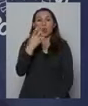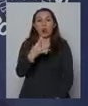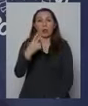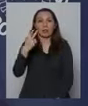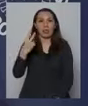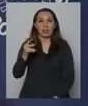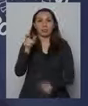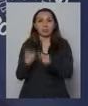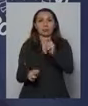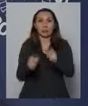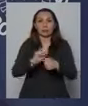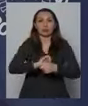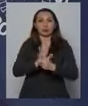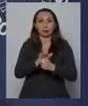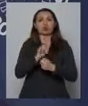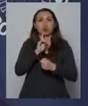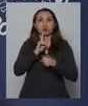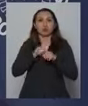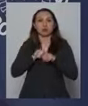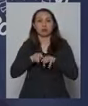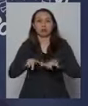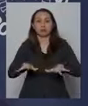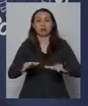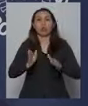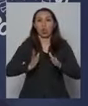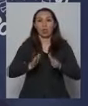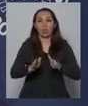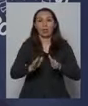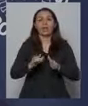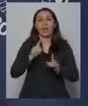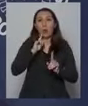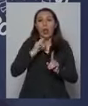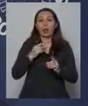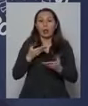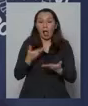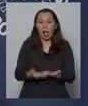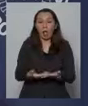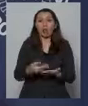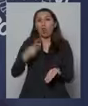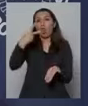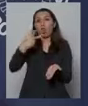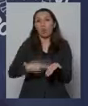5.242 casos activos, debido a que hasta la fecha